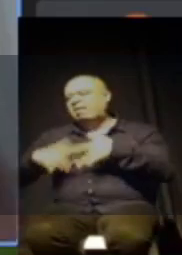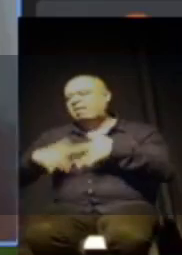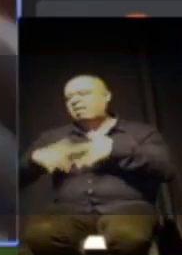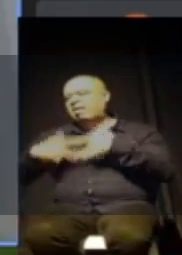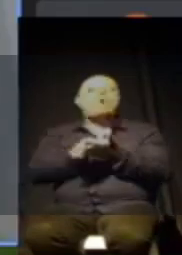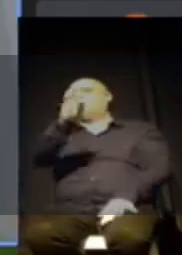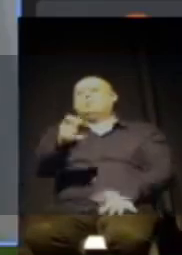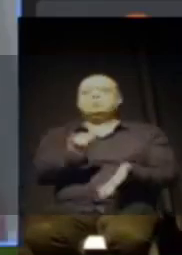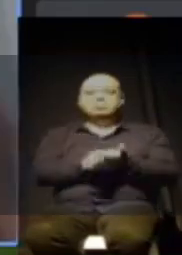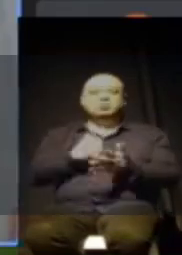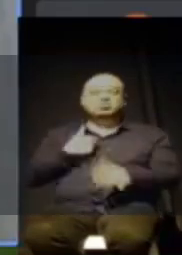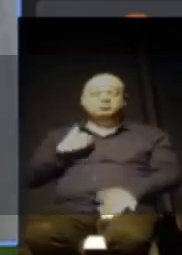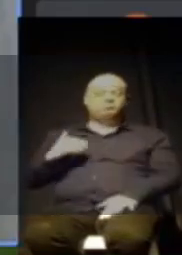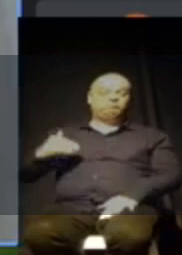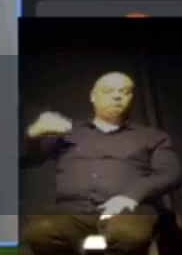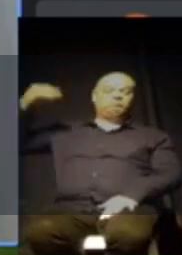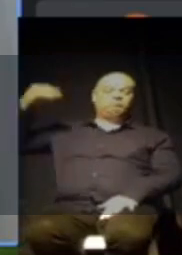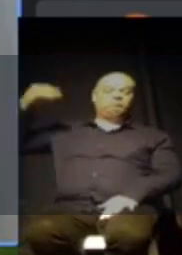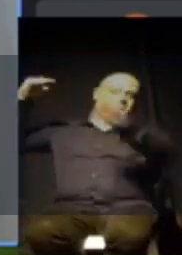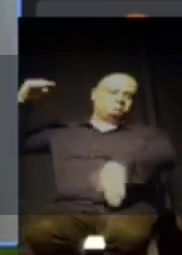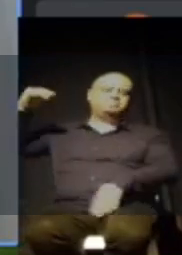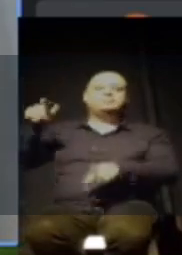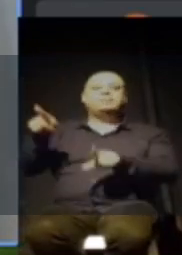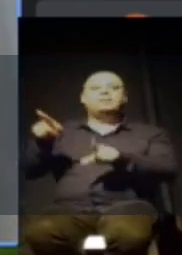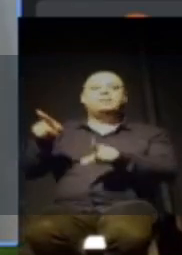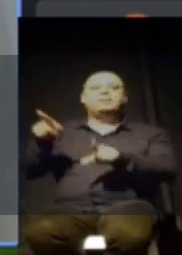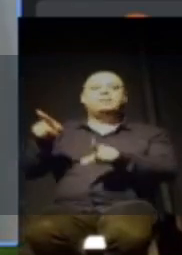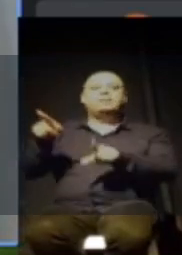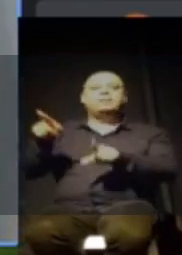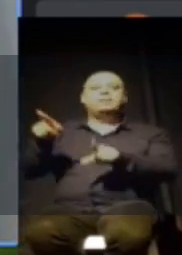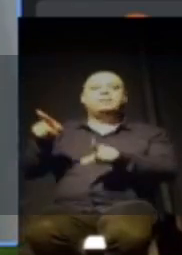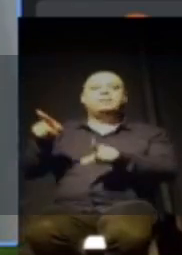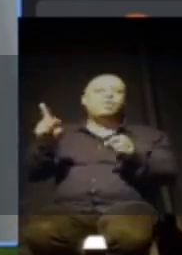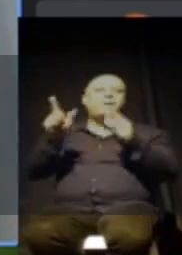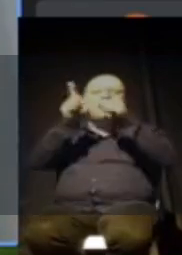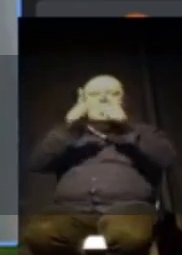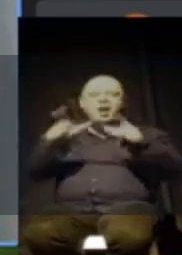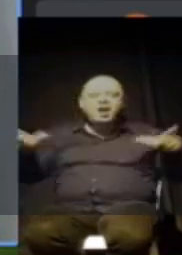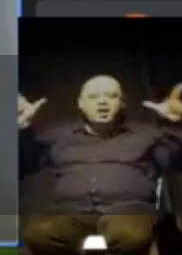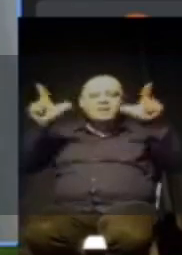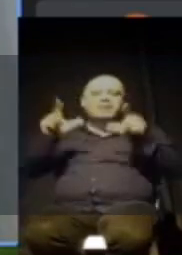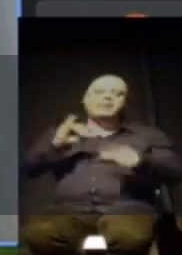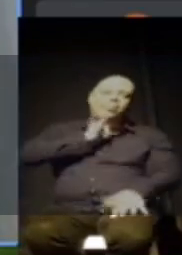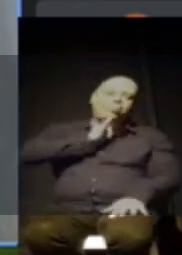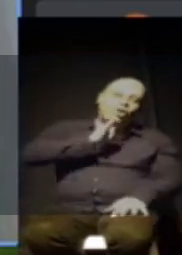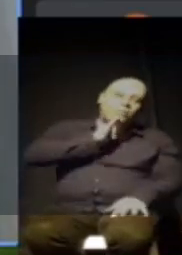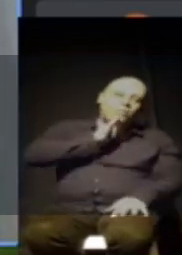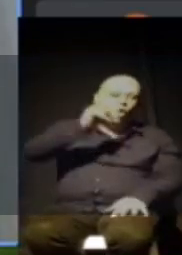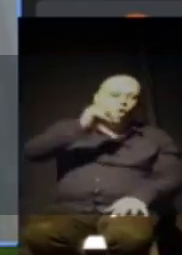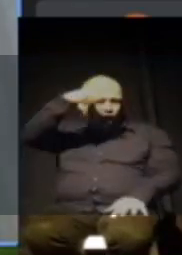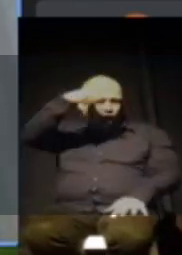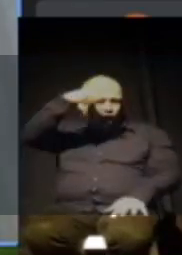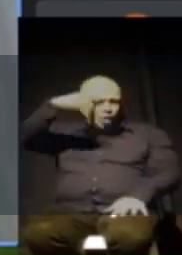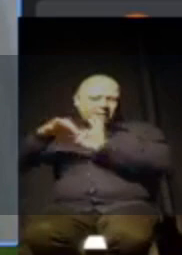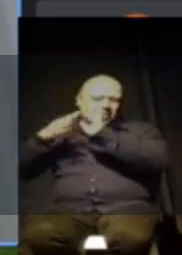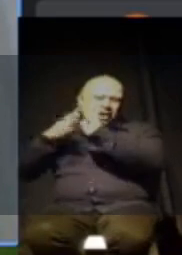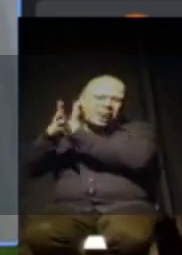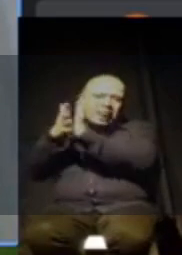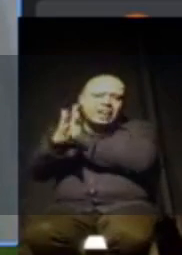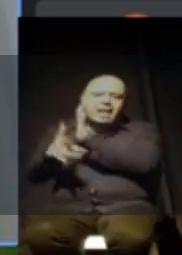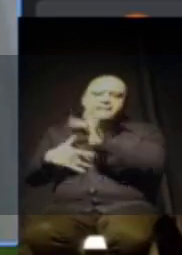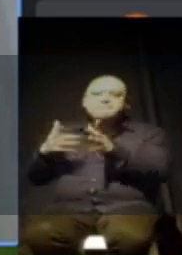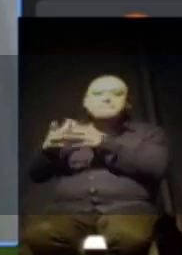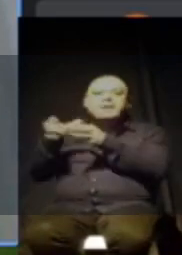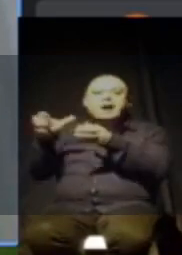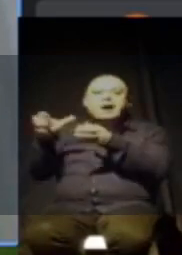hecho de considerar incorrectas, inferiores, malas ciertas formas lingüísticas percibidas como lenguas, dialectos o usos de la lengua